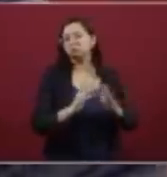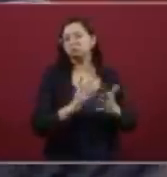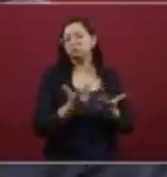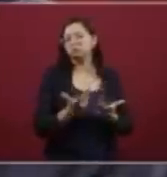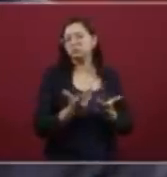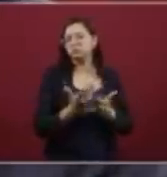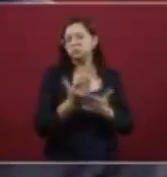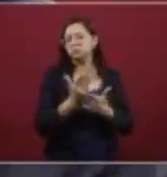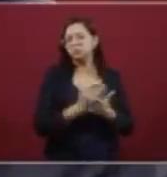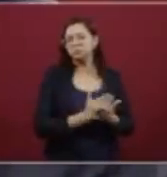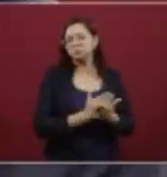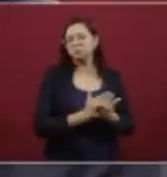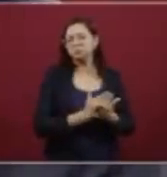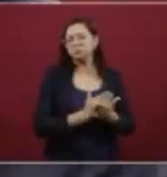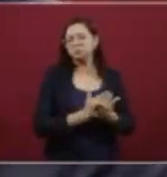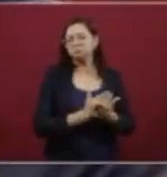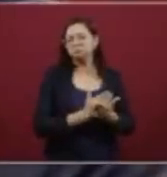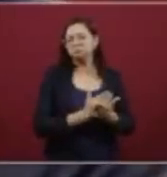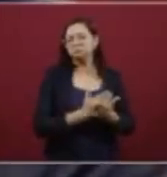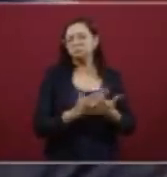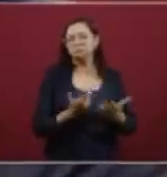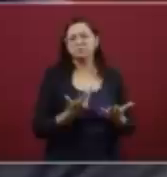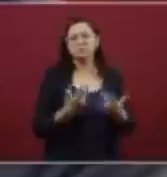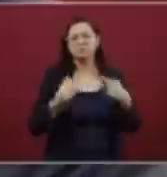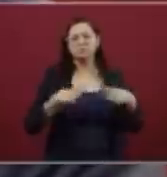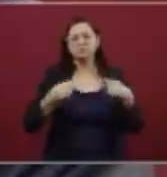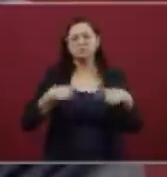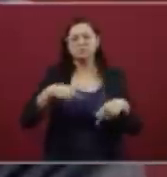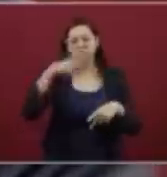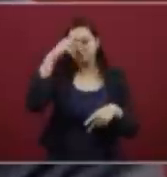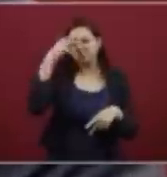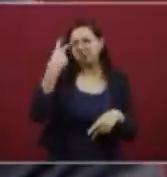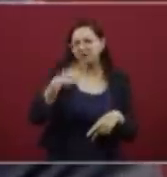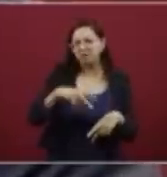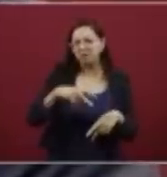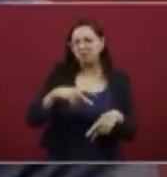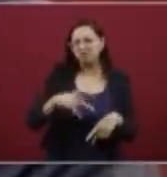mucho muy bajos. O sea, ya el mexicano no está